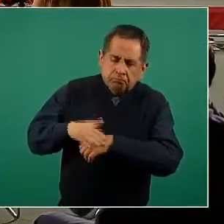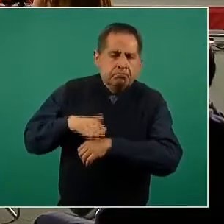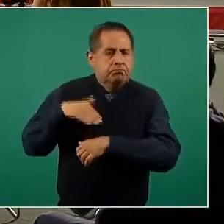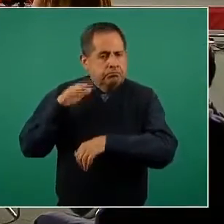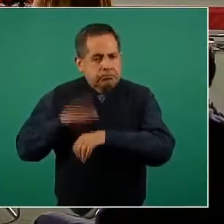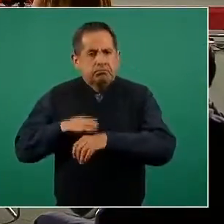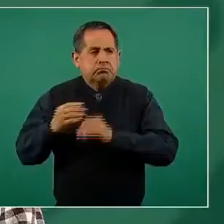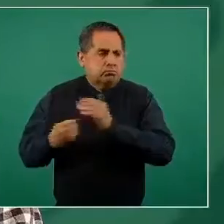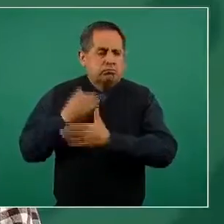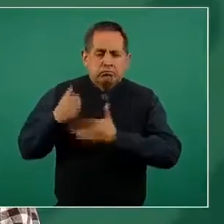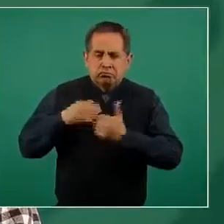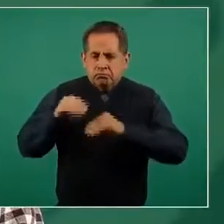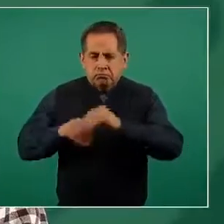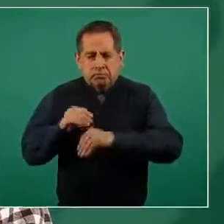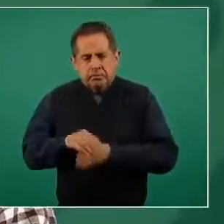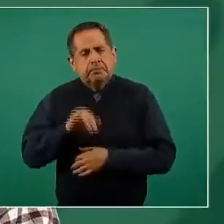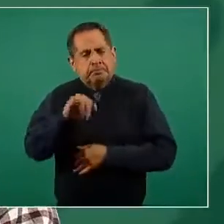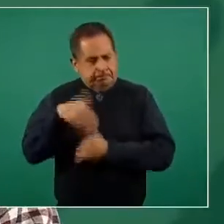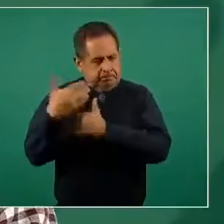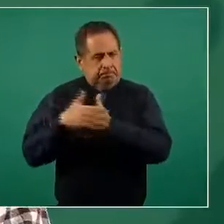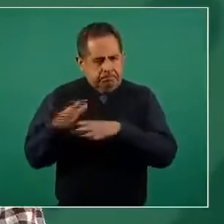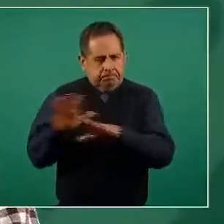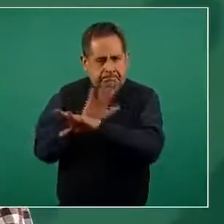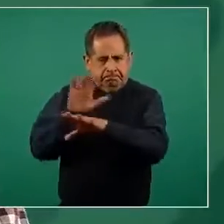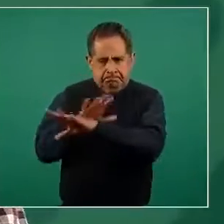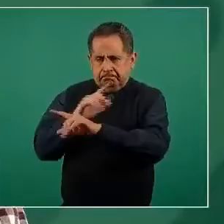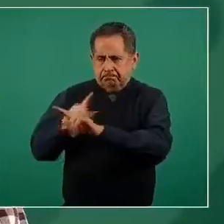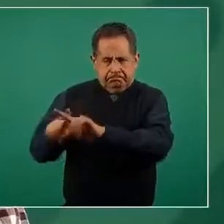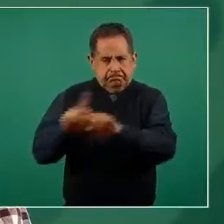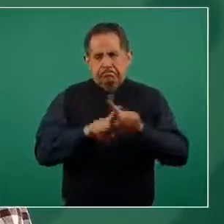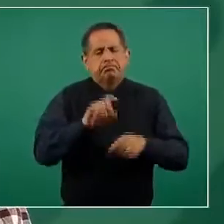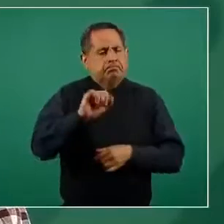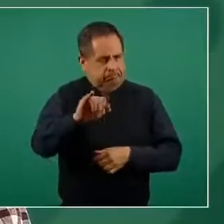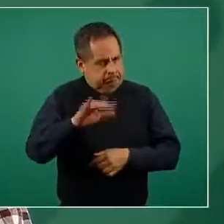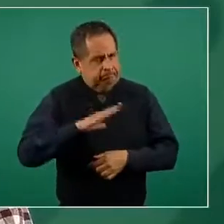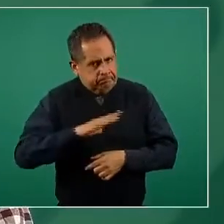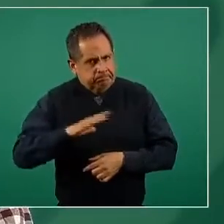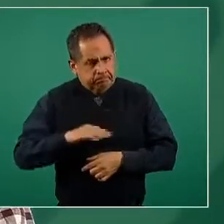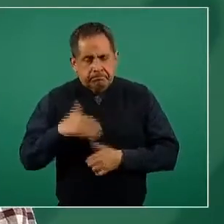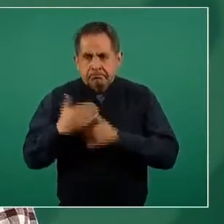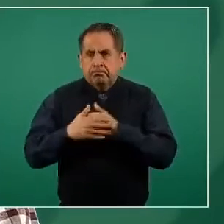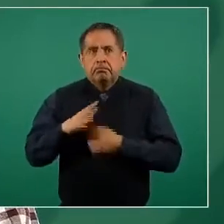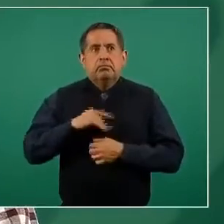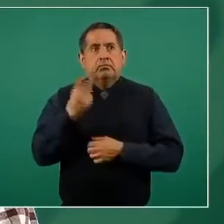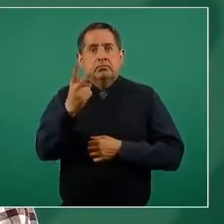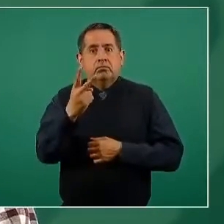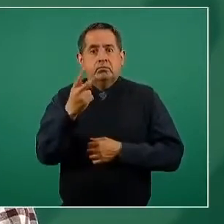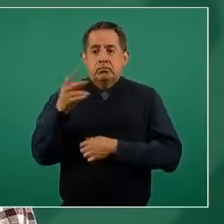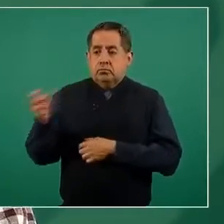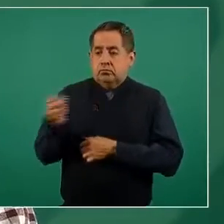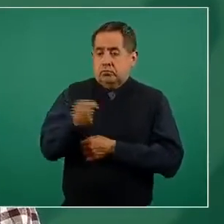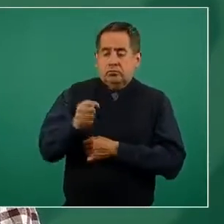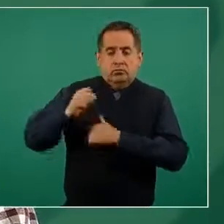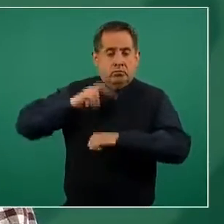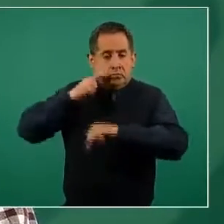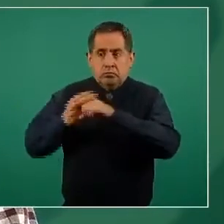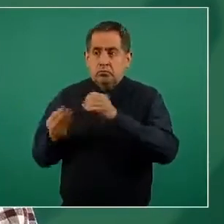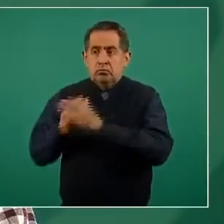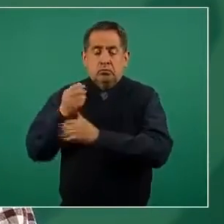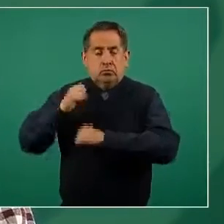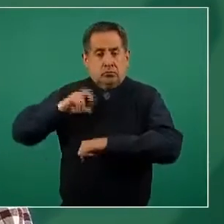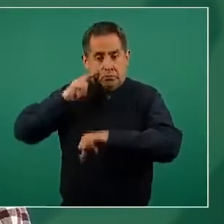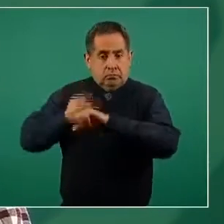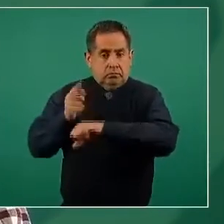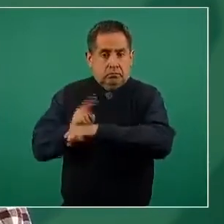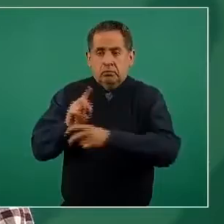de COFEPRIS. Va a haber distintos cambios. Ya en su momento anunciamos los nombramientos de 2 comisionadas. Las nuevas comisionadas,